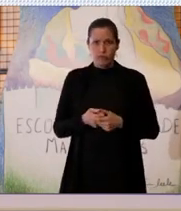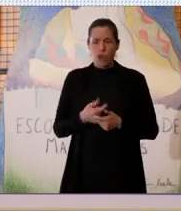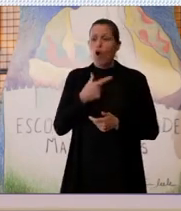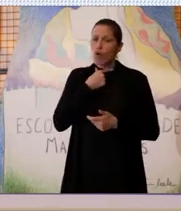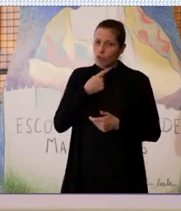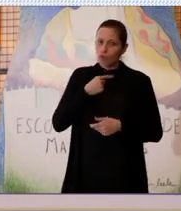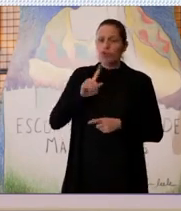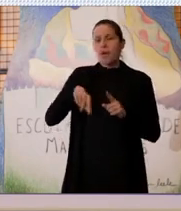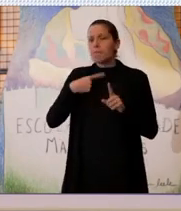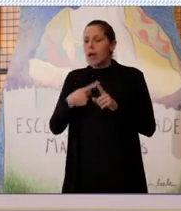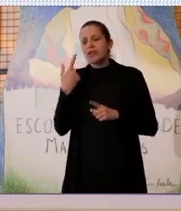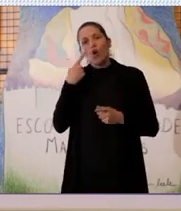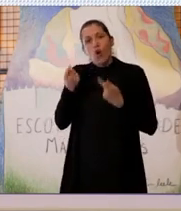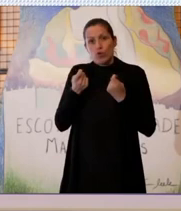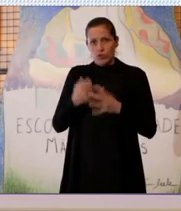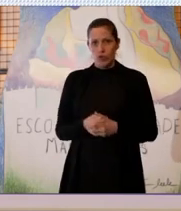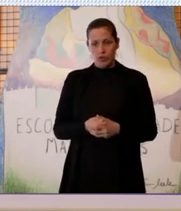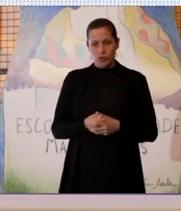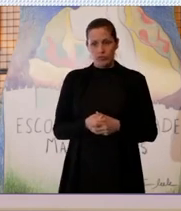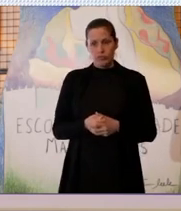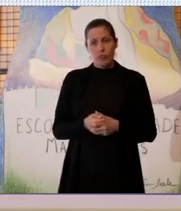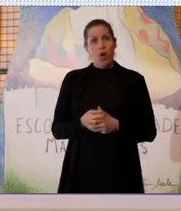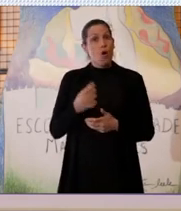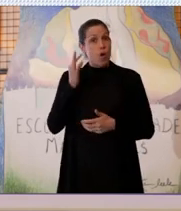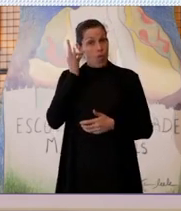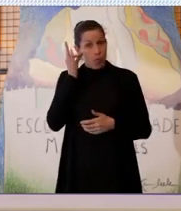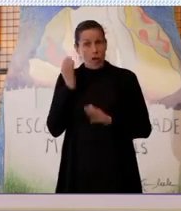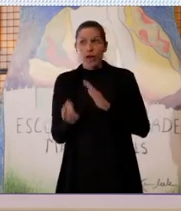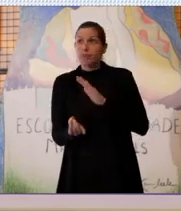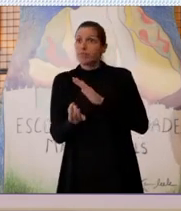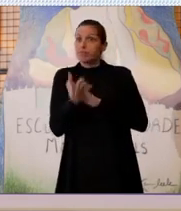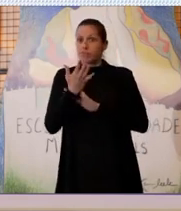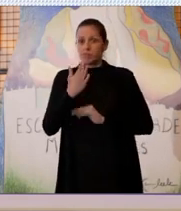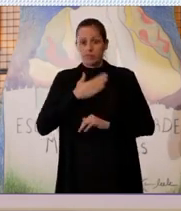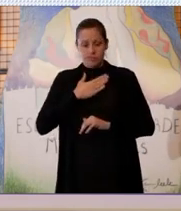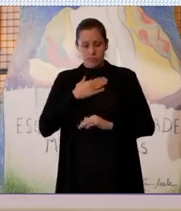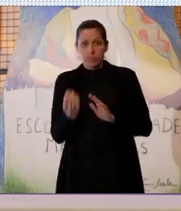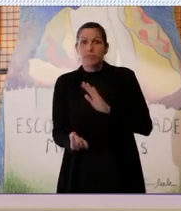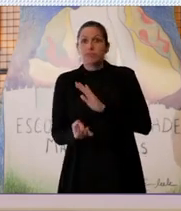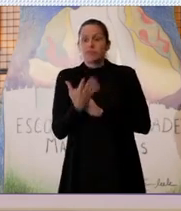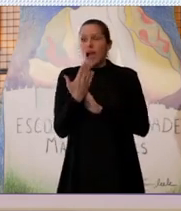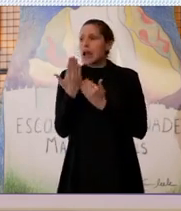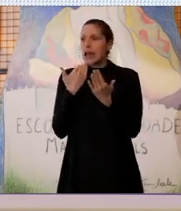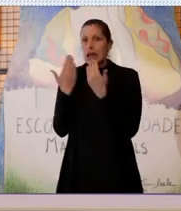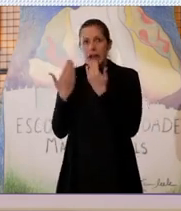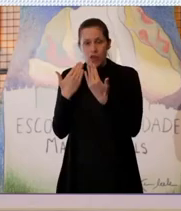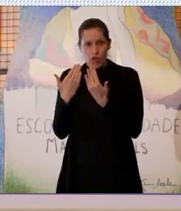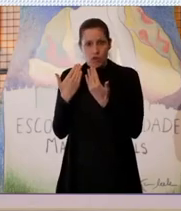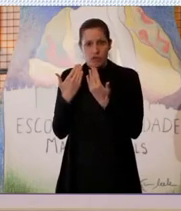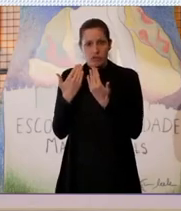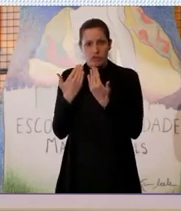en el momento que las mujeres crían por sí mismas nuevas relaciones y empiezan a asomarse a esas relaciones de poder